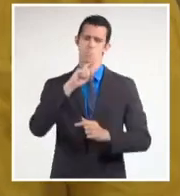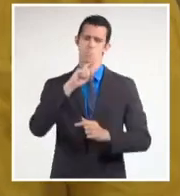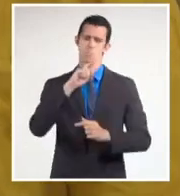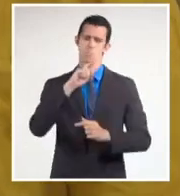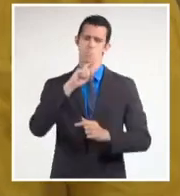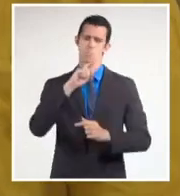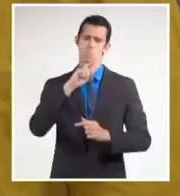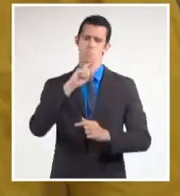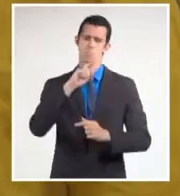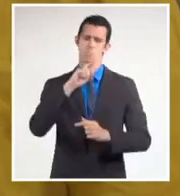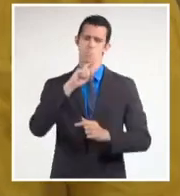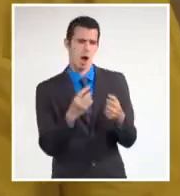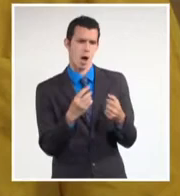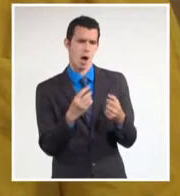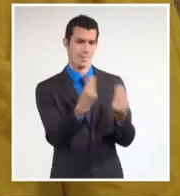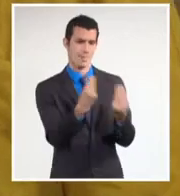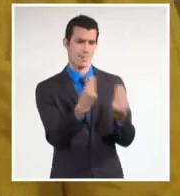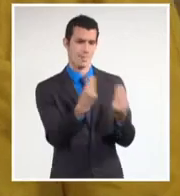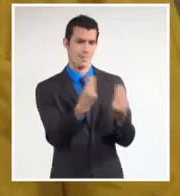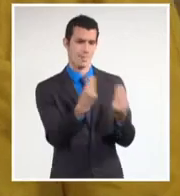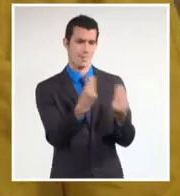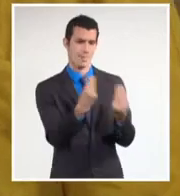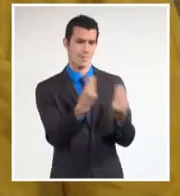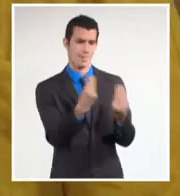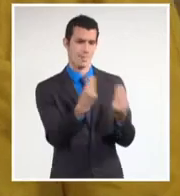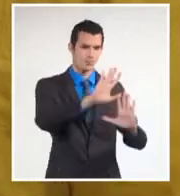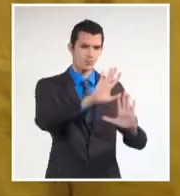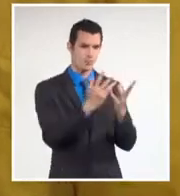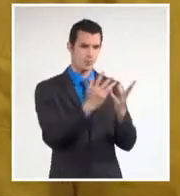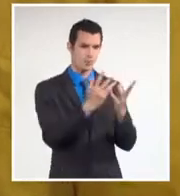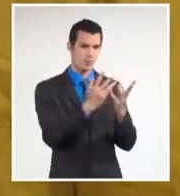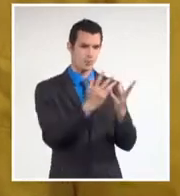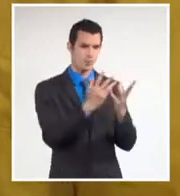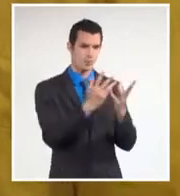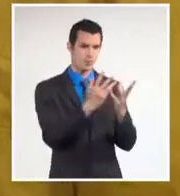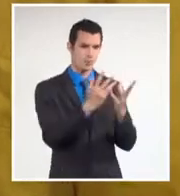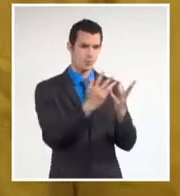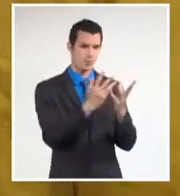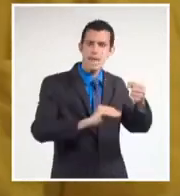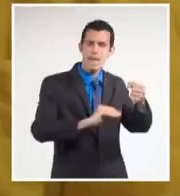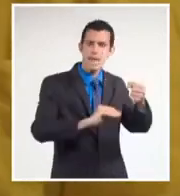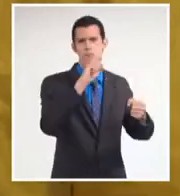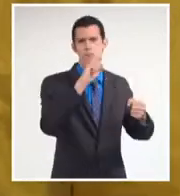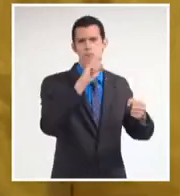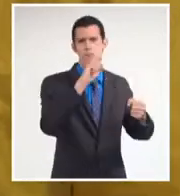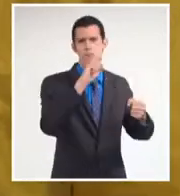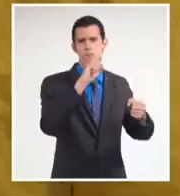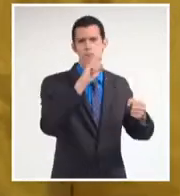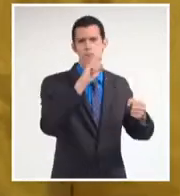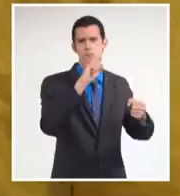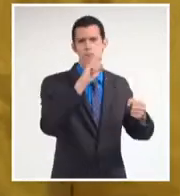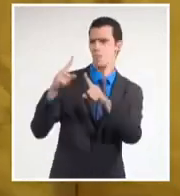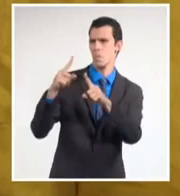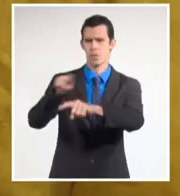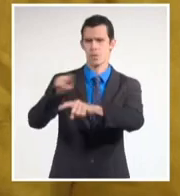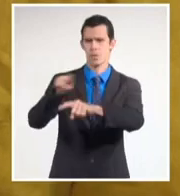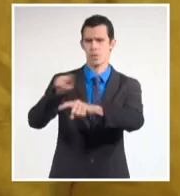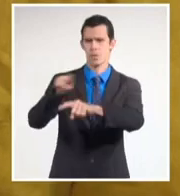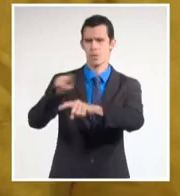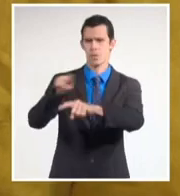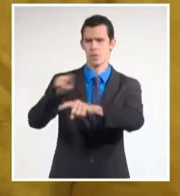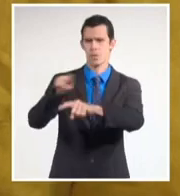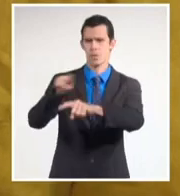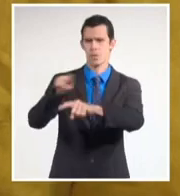necesarios para la producción cañera. Estas medidas van encaminadas en primer lugar a recuperar, a salvar